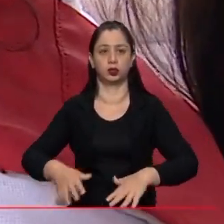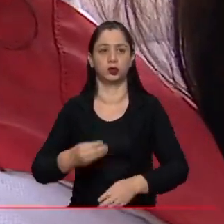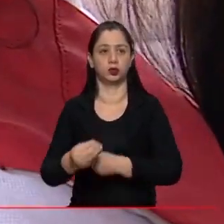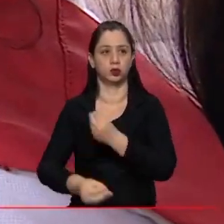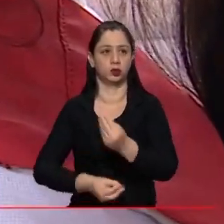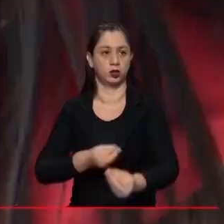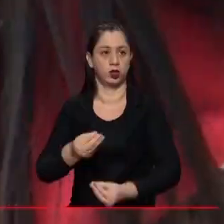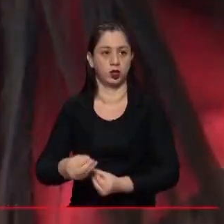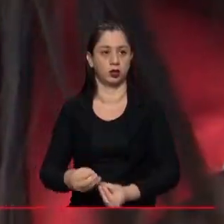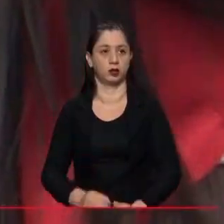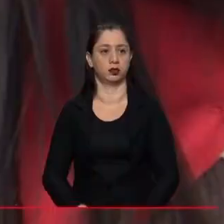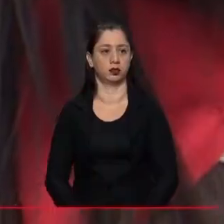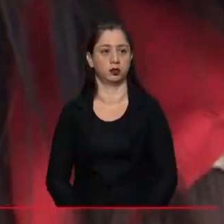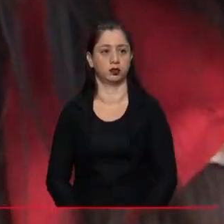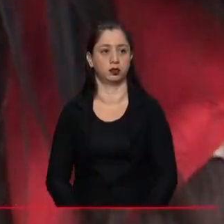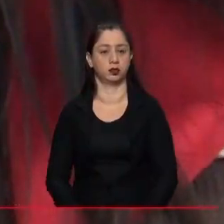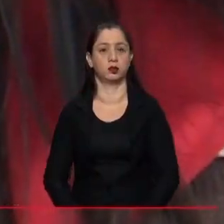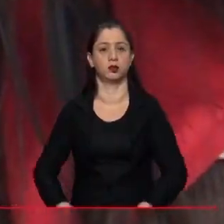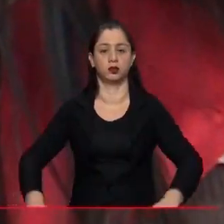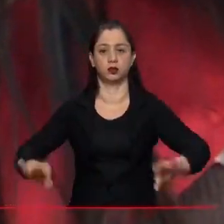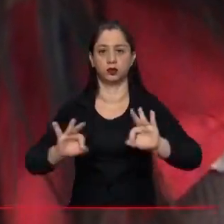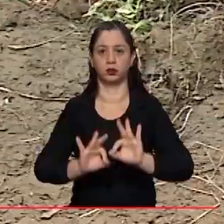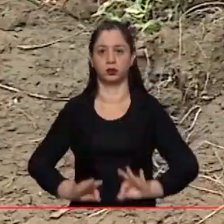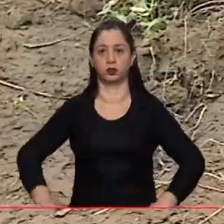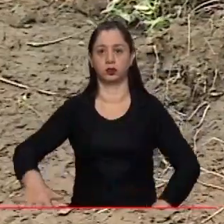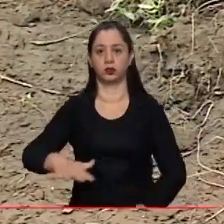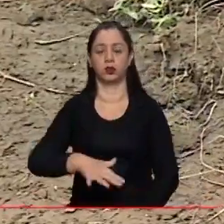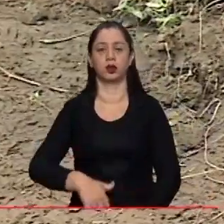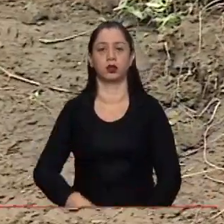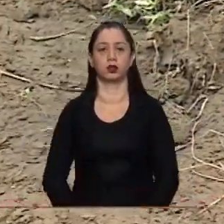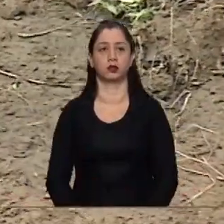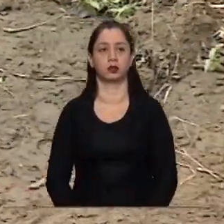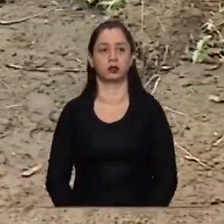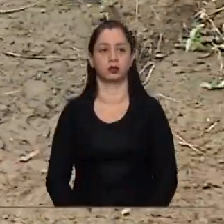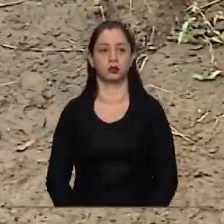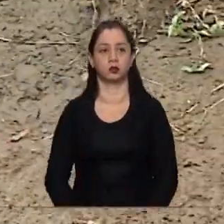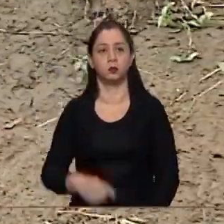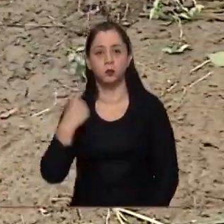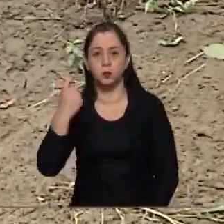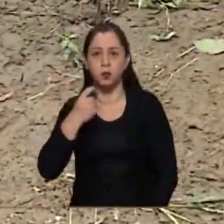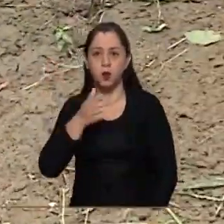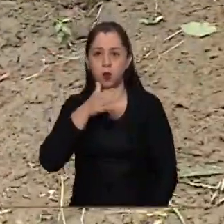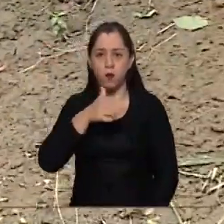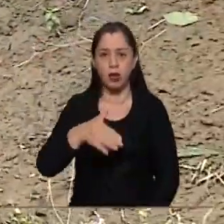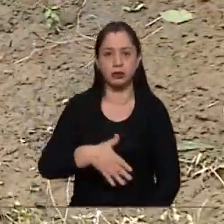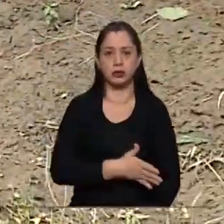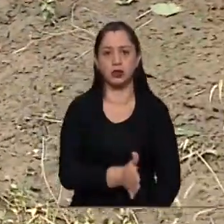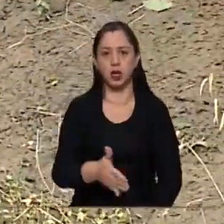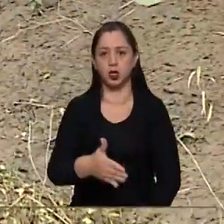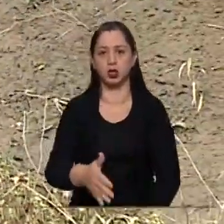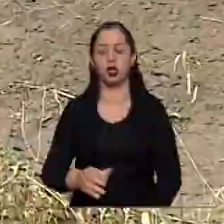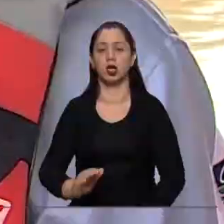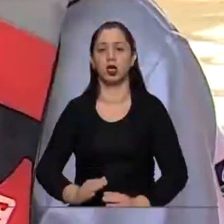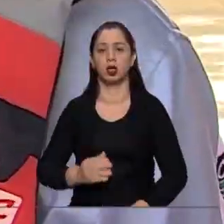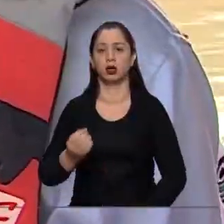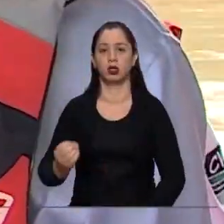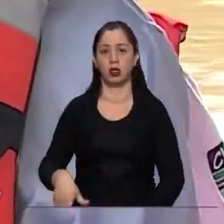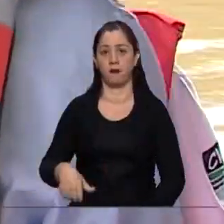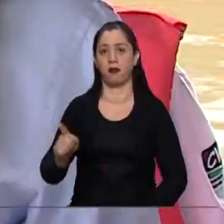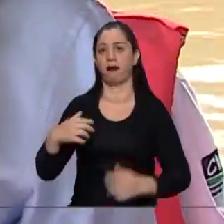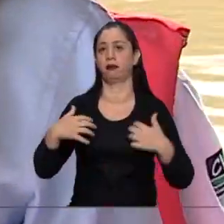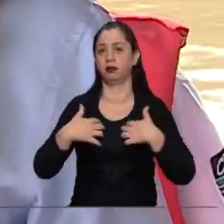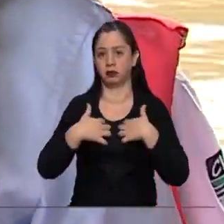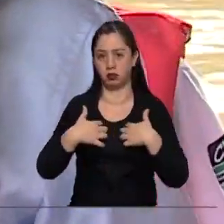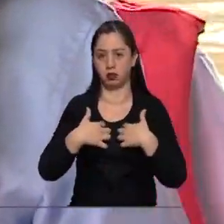ya hay nutria, no se veía la nutria, ahora hay nutria. Si hay nutria es porque hay pescados. Y la nutria utiliza esa